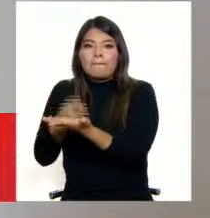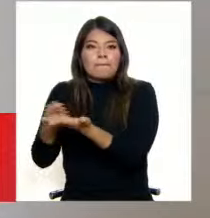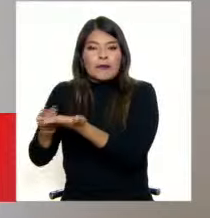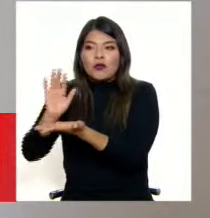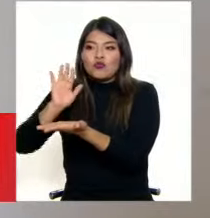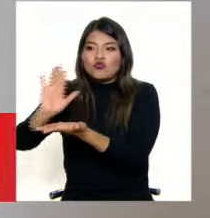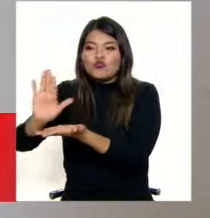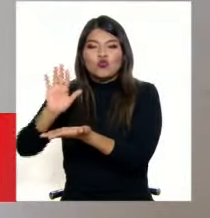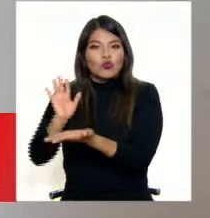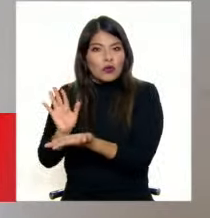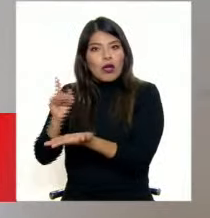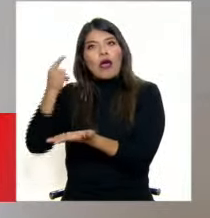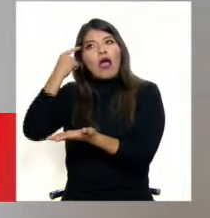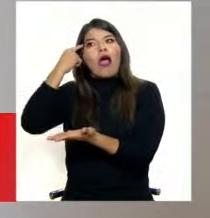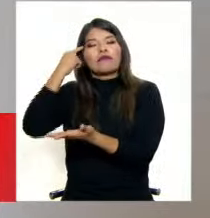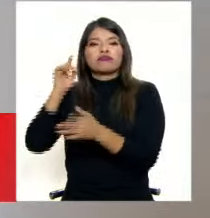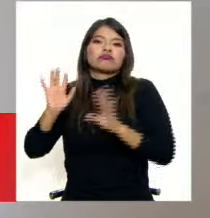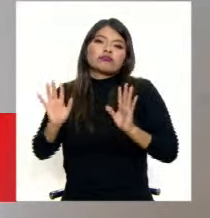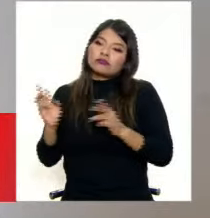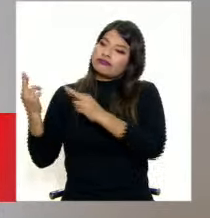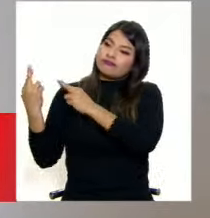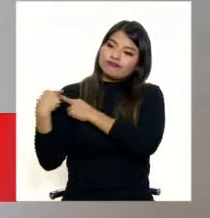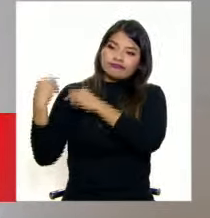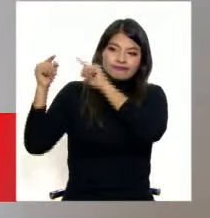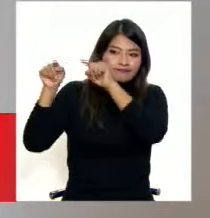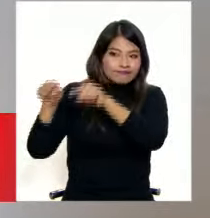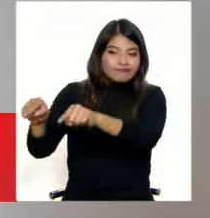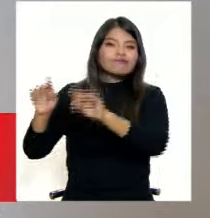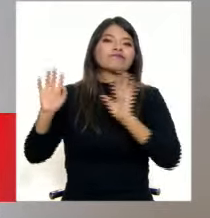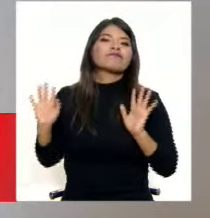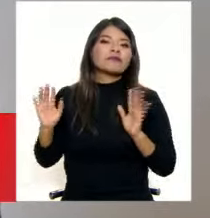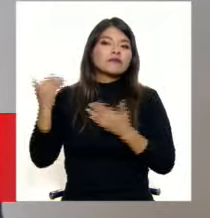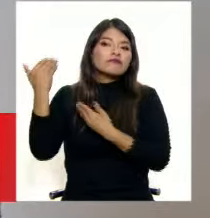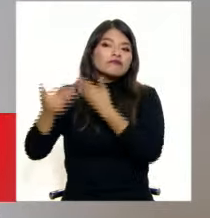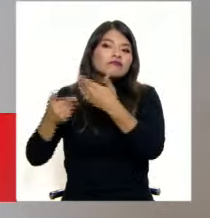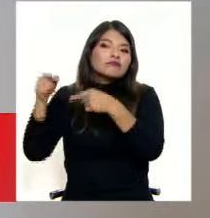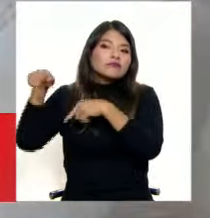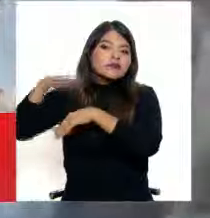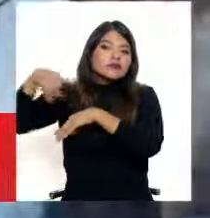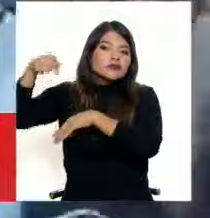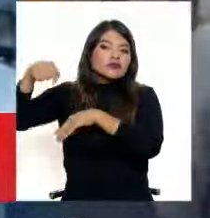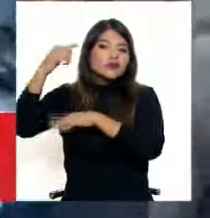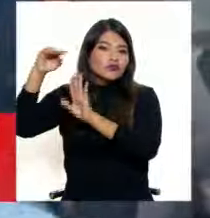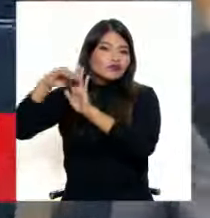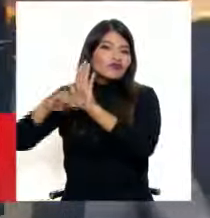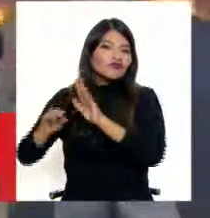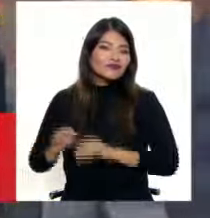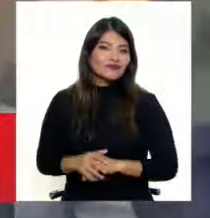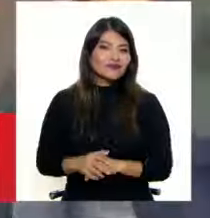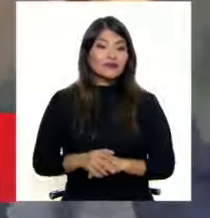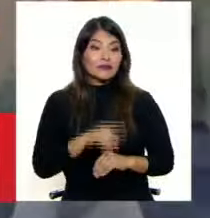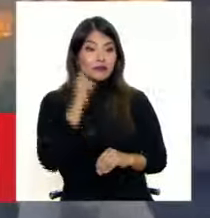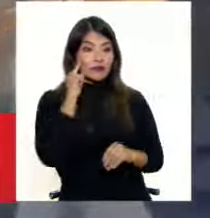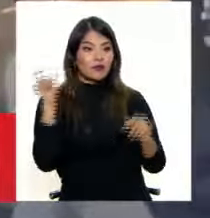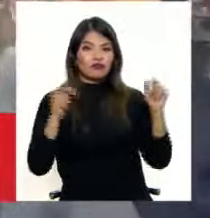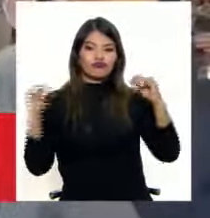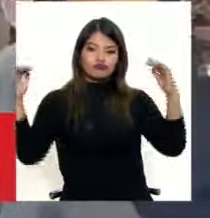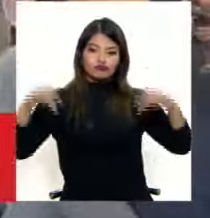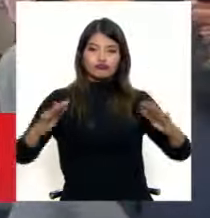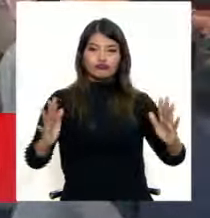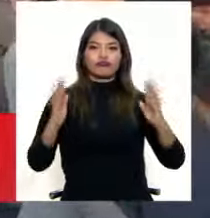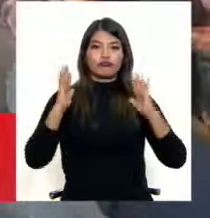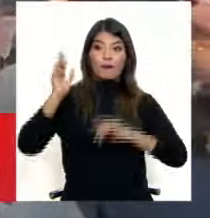ellos pues lógicamente tienen la toda la responsabilidad no cierto de los actos que se puedan desarrollar en el evento estuvieron presentes